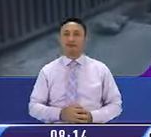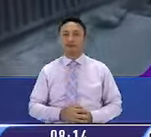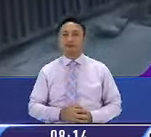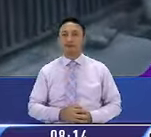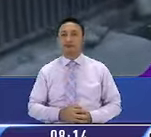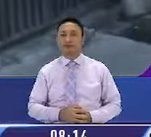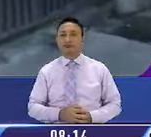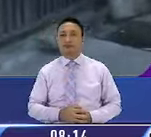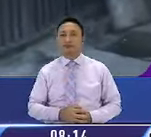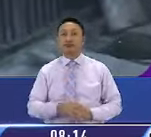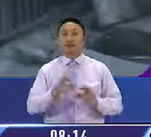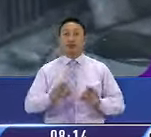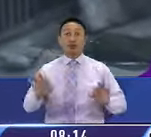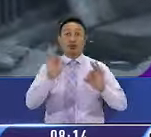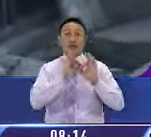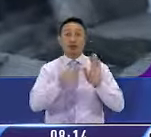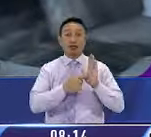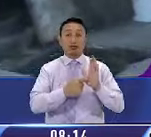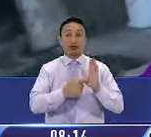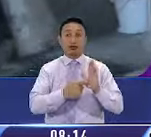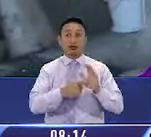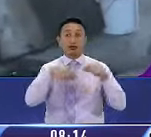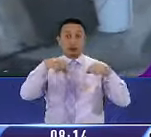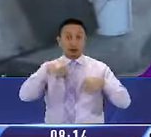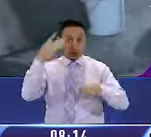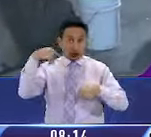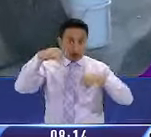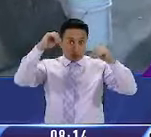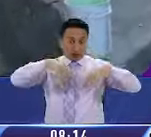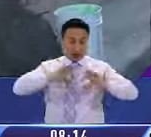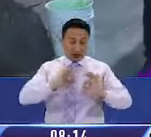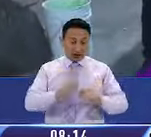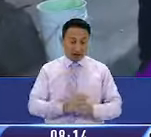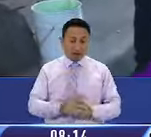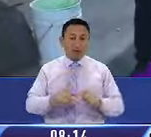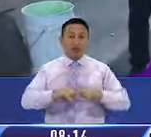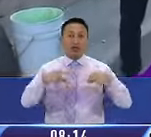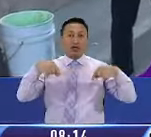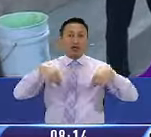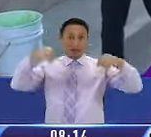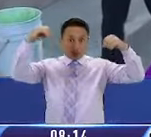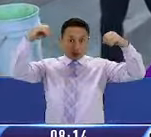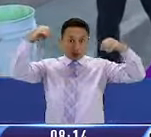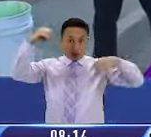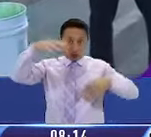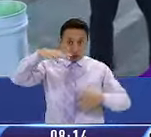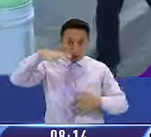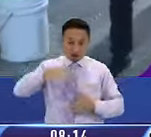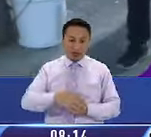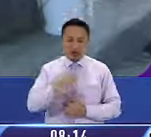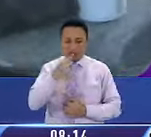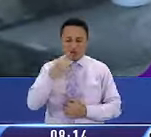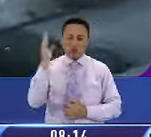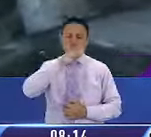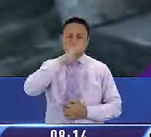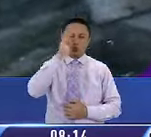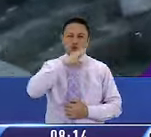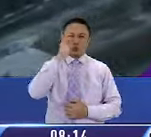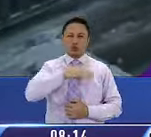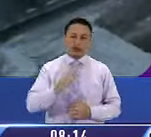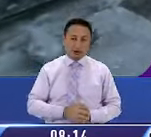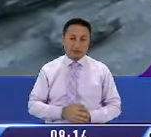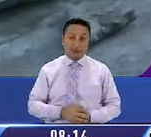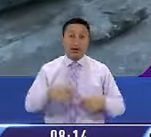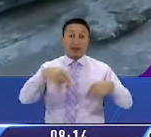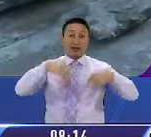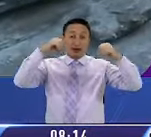que hay que indicar es que al menos estos días no ha llovido, pero está haciendo sol y el olor es bastante fuerte. Ahora, cuando